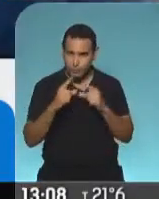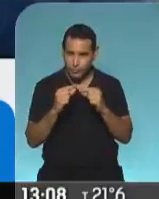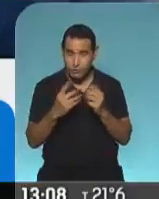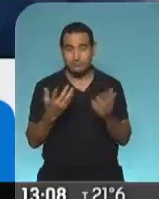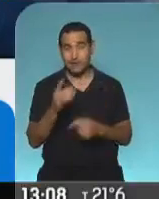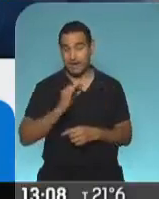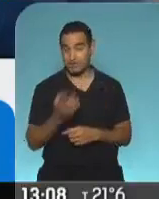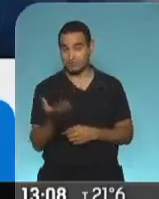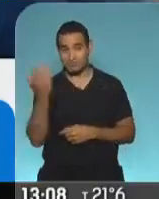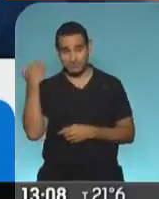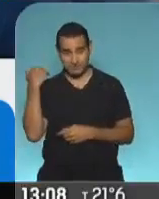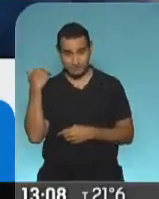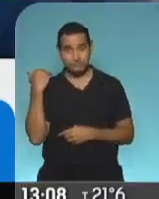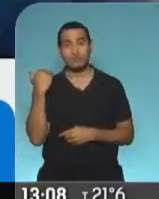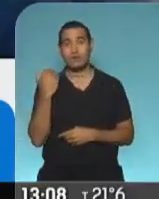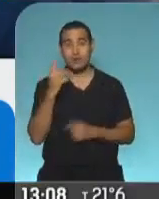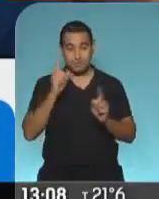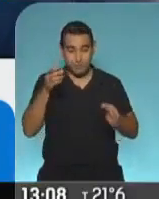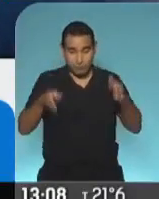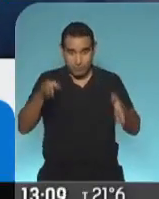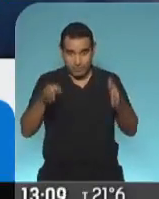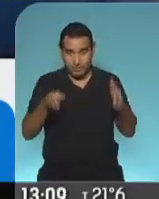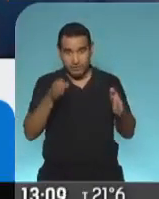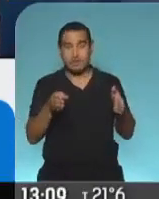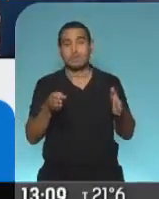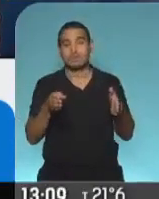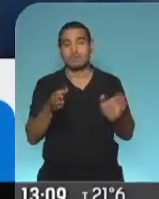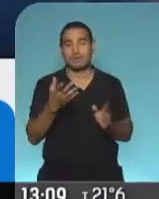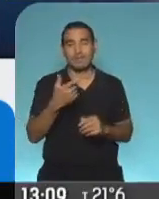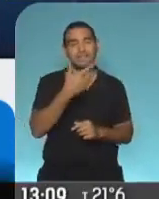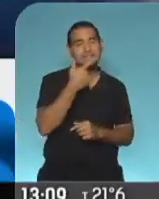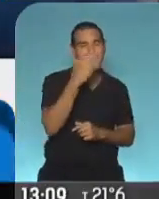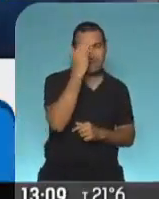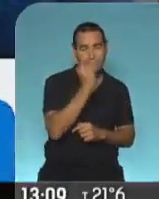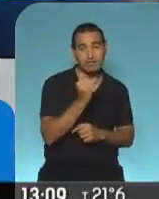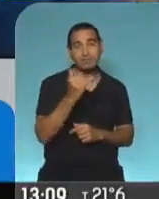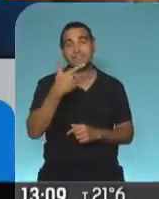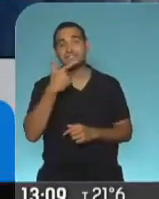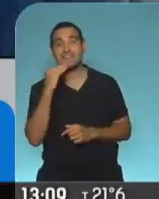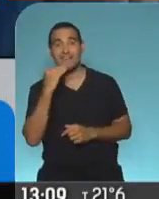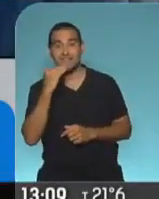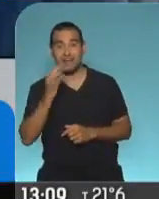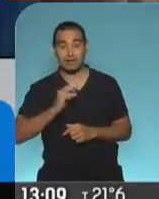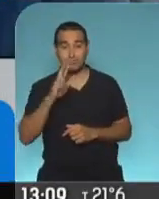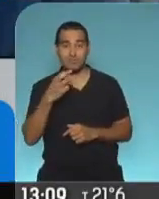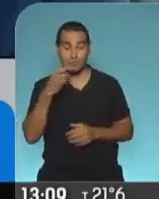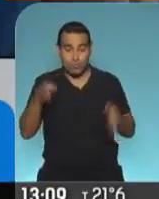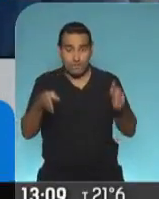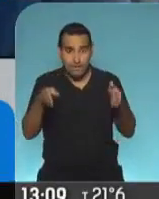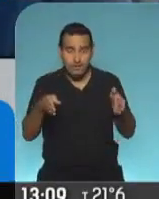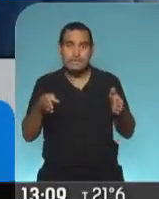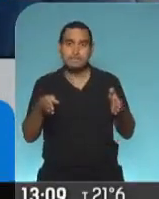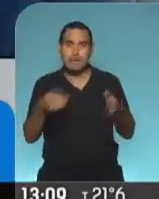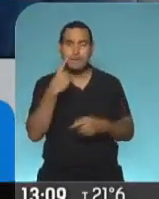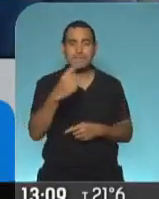el año pasado, en el mismo periodo entre el 17 de marzo y el 17 de abril de 2019,